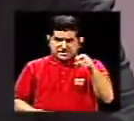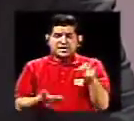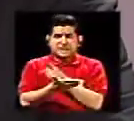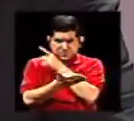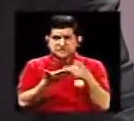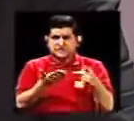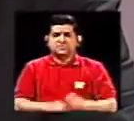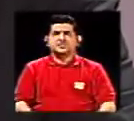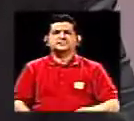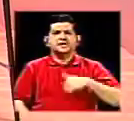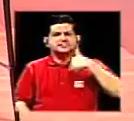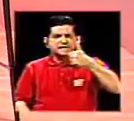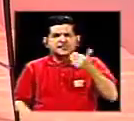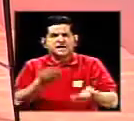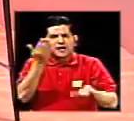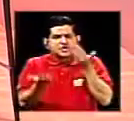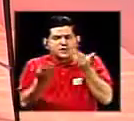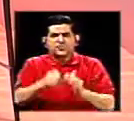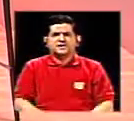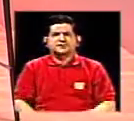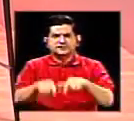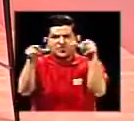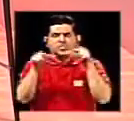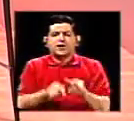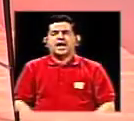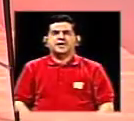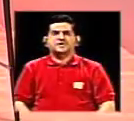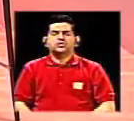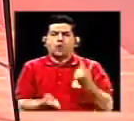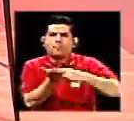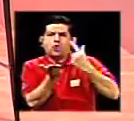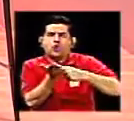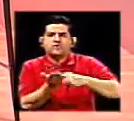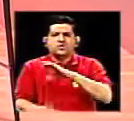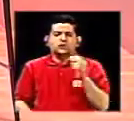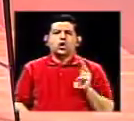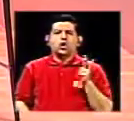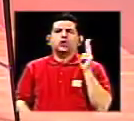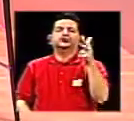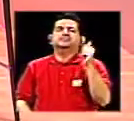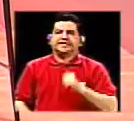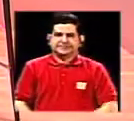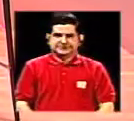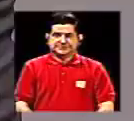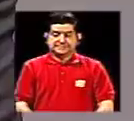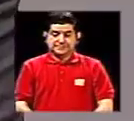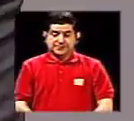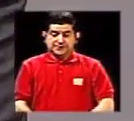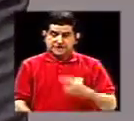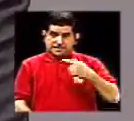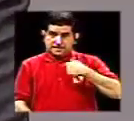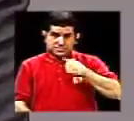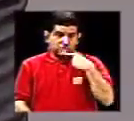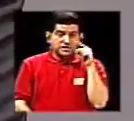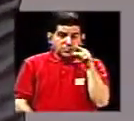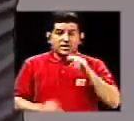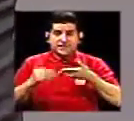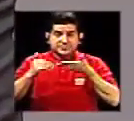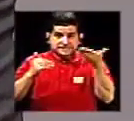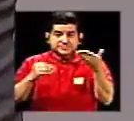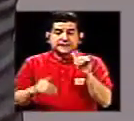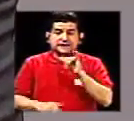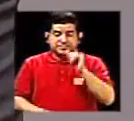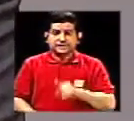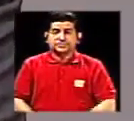provincias e incluso ganó, por ejemplo, lugares como Golfito o Los Chiles. Bueno, yo parto de ese elemento que